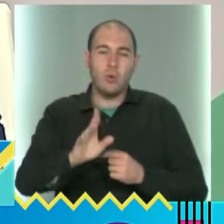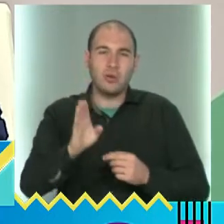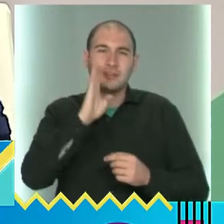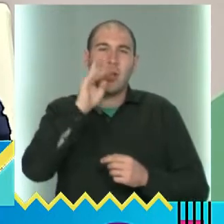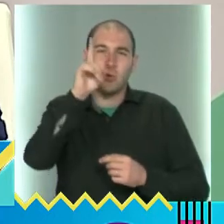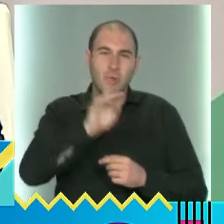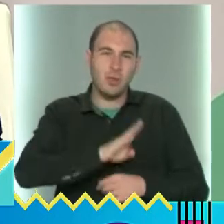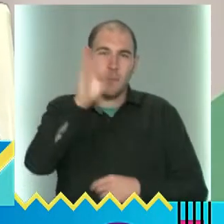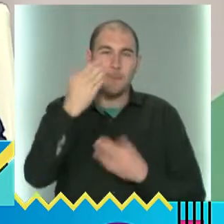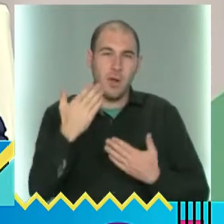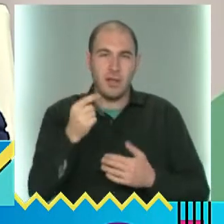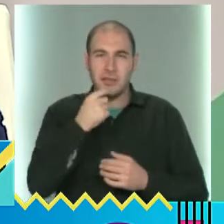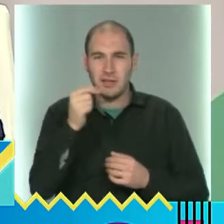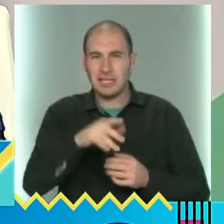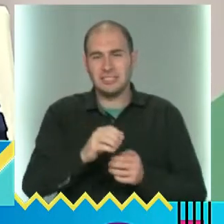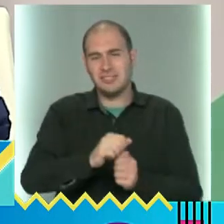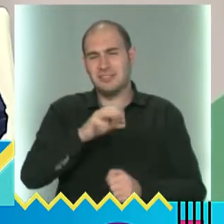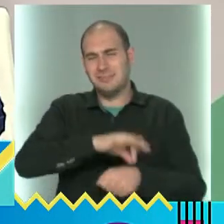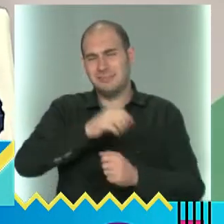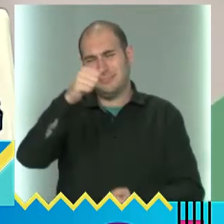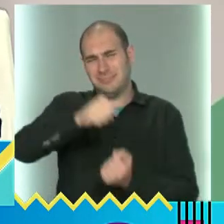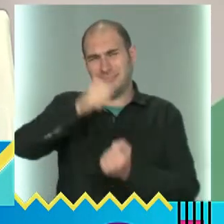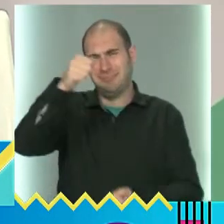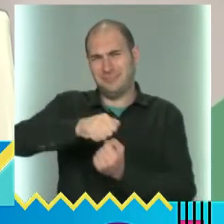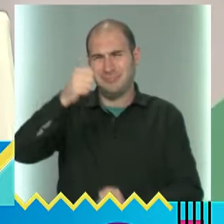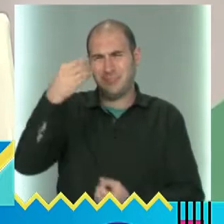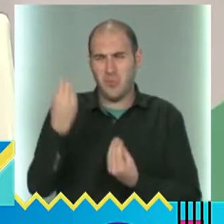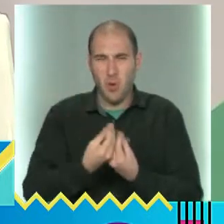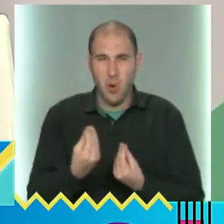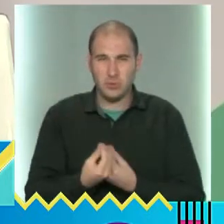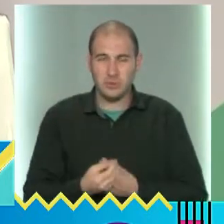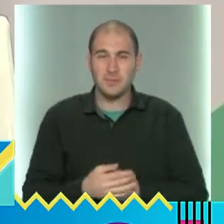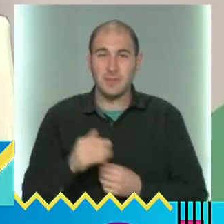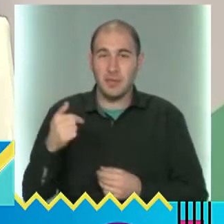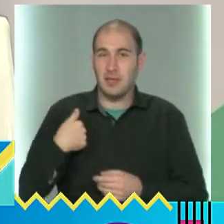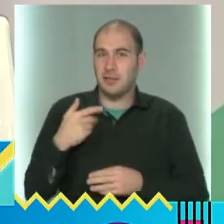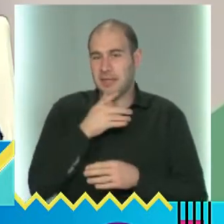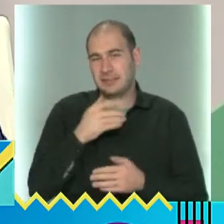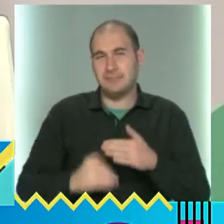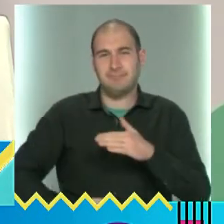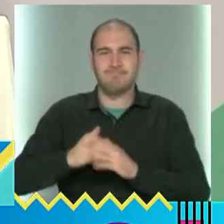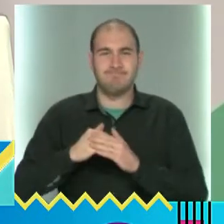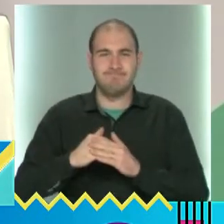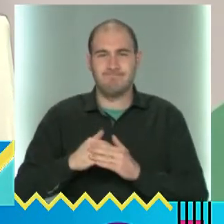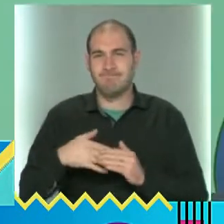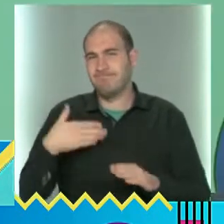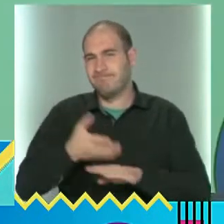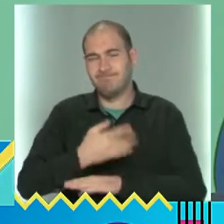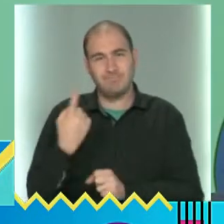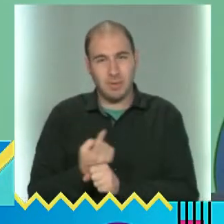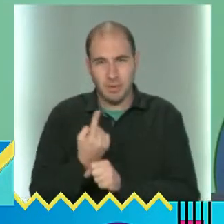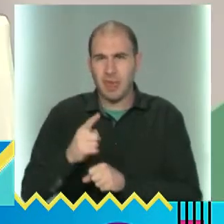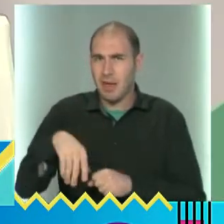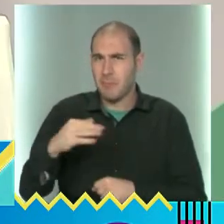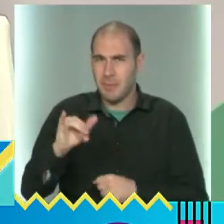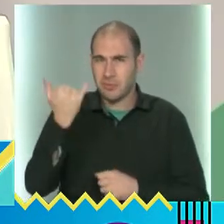norteamericanos podían ir, que necesitabas 6 doctorados para poder ir y eso ya generaba una vara que yo no podía superar. Claro, inaccesible. Y después me di